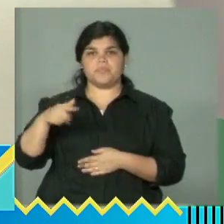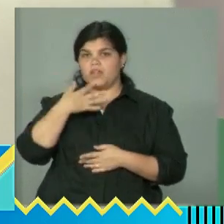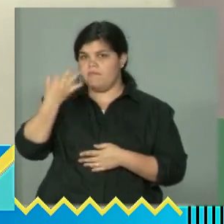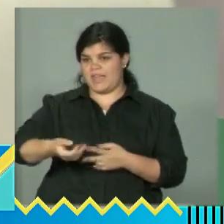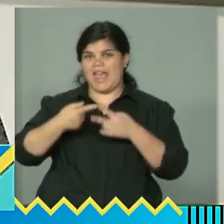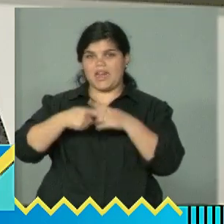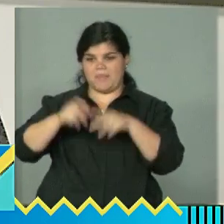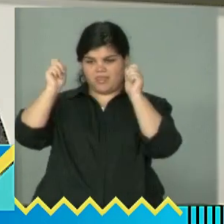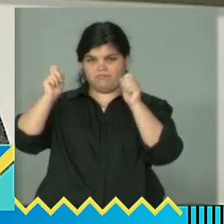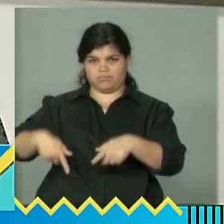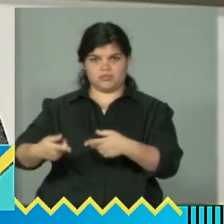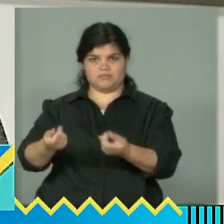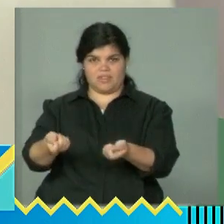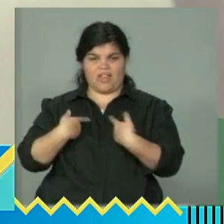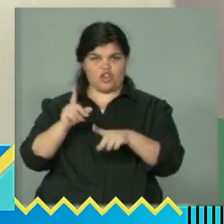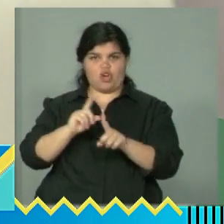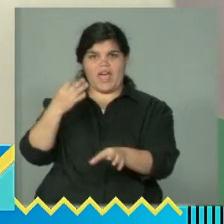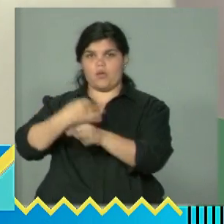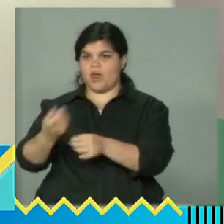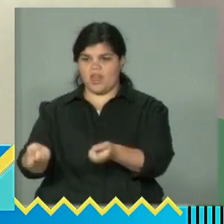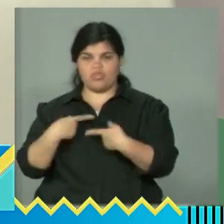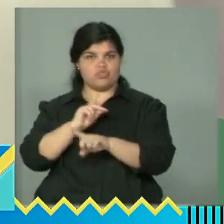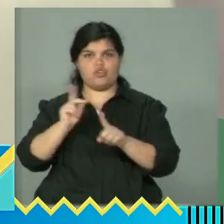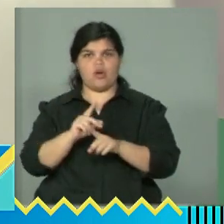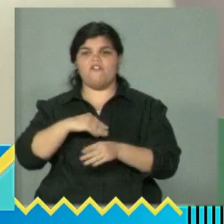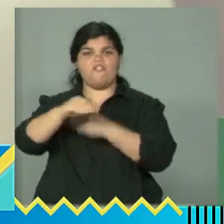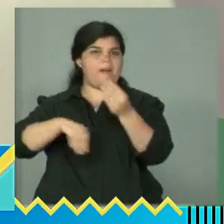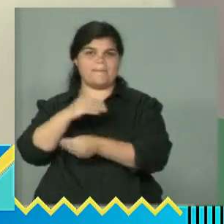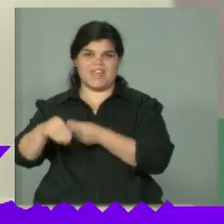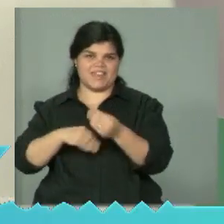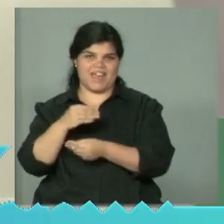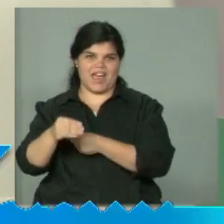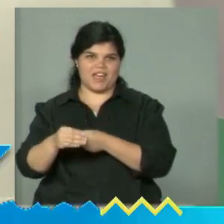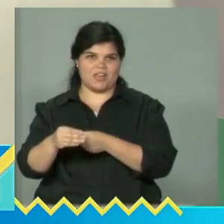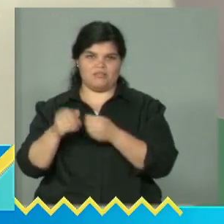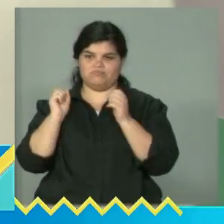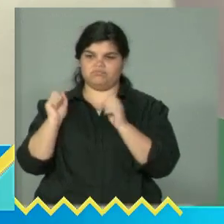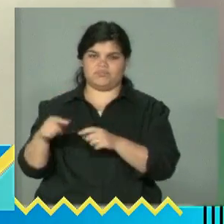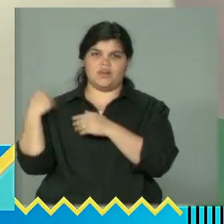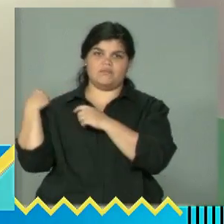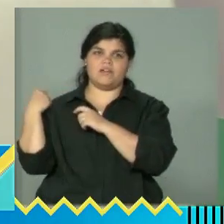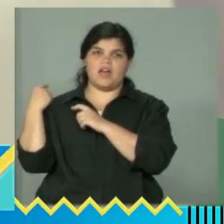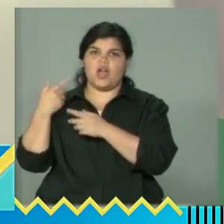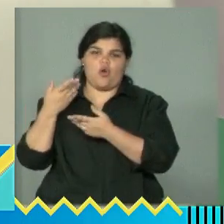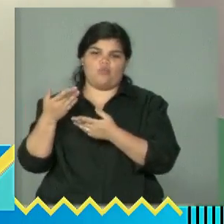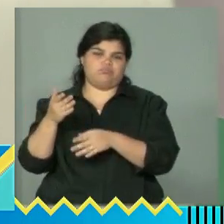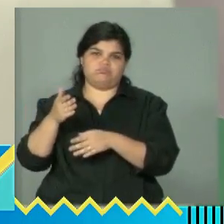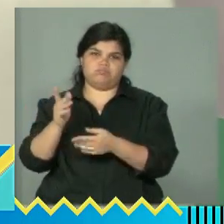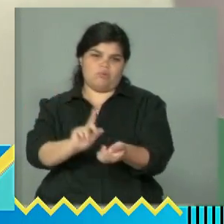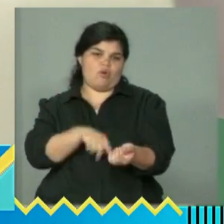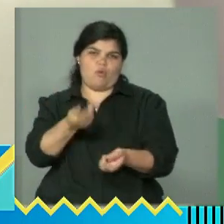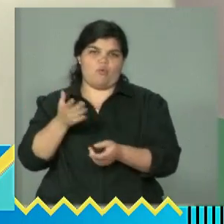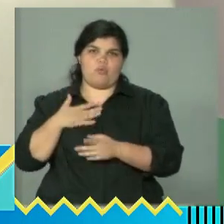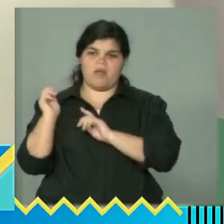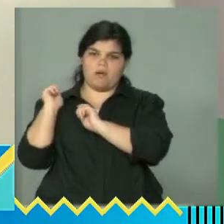la universidad acá, ni en la escuela. Yo venía de familia emprendedora y las herramientas las obtuve porque culturalmente me crié